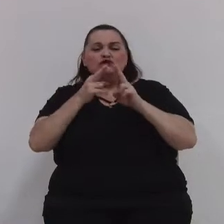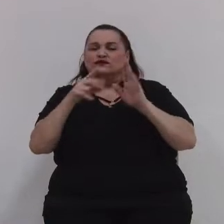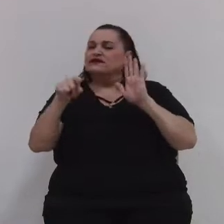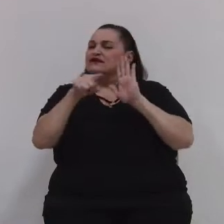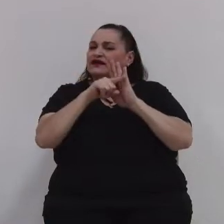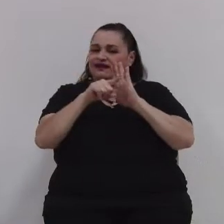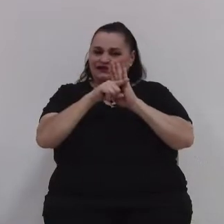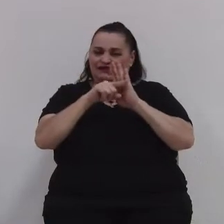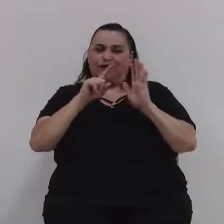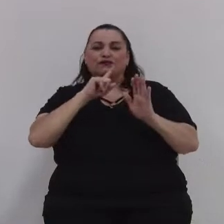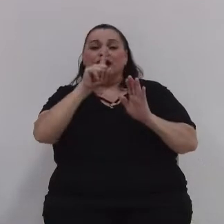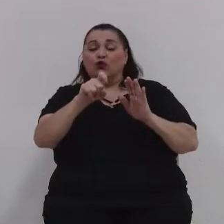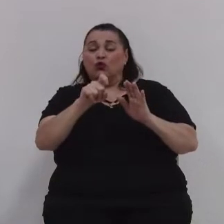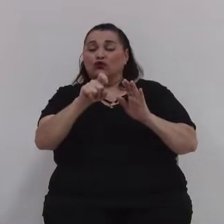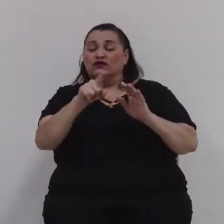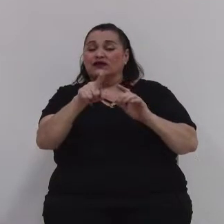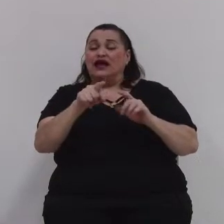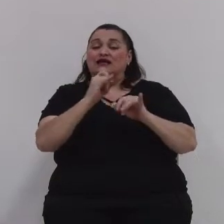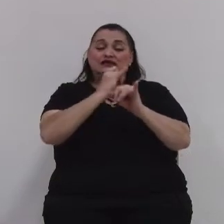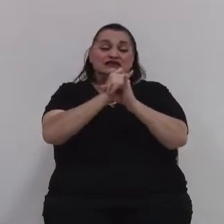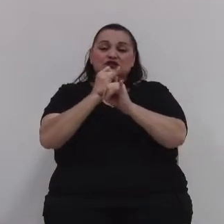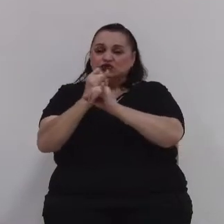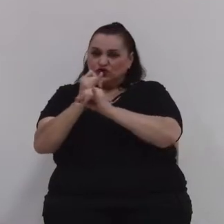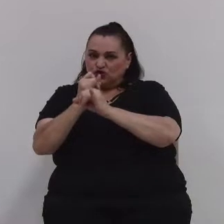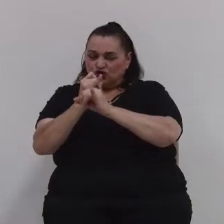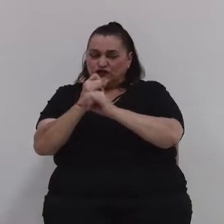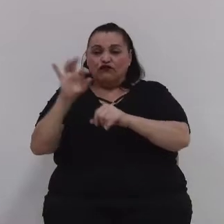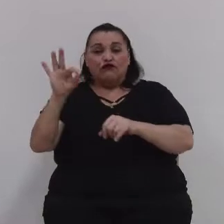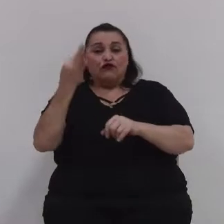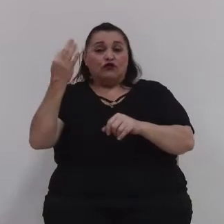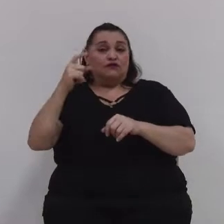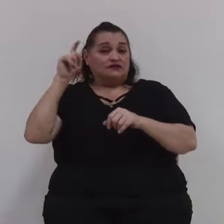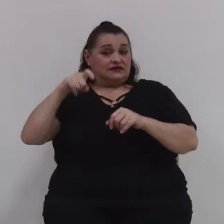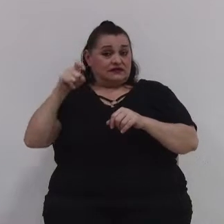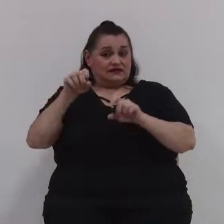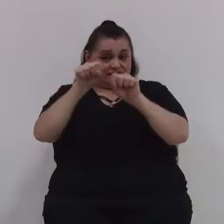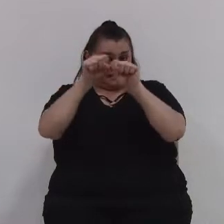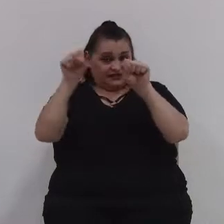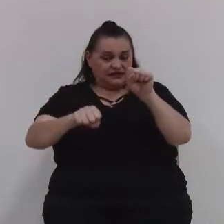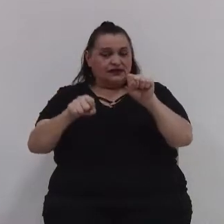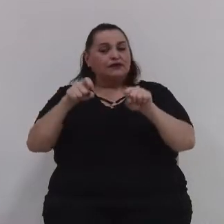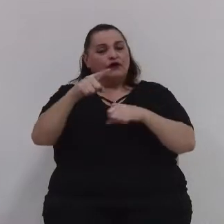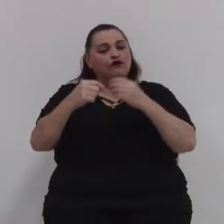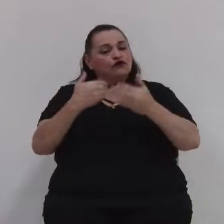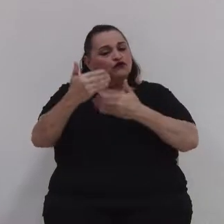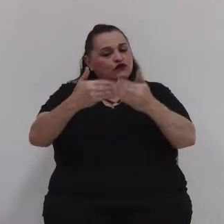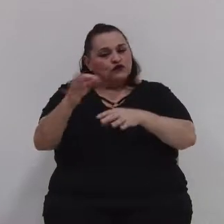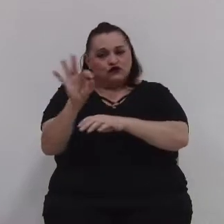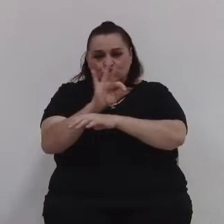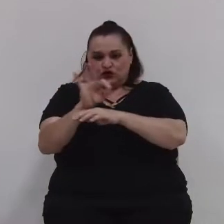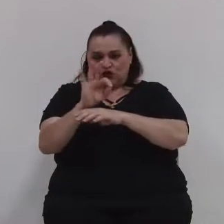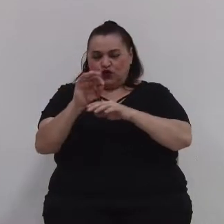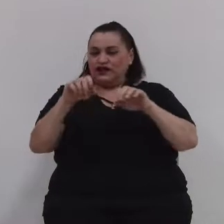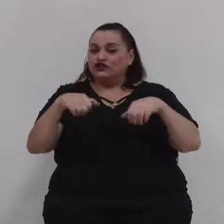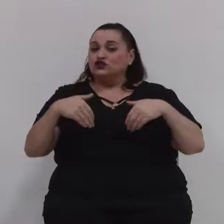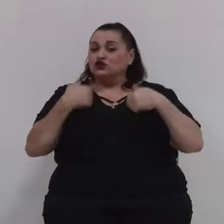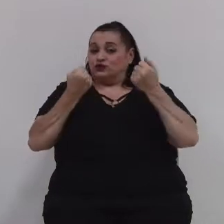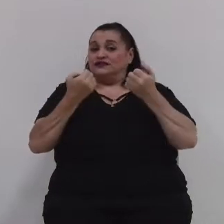cuando se pregunta por las instituciones y medios necesarios para que ese sistema funcione y subsista al menos desde